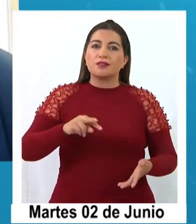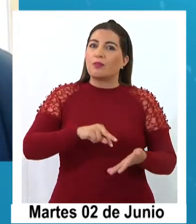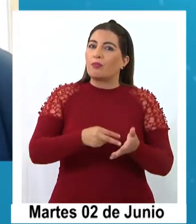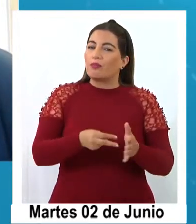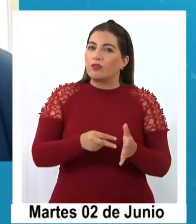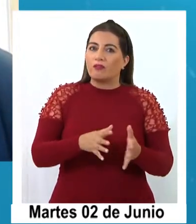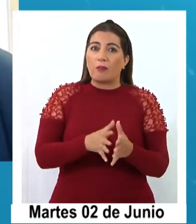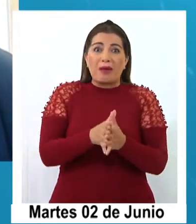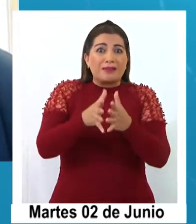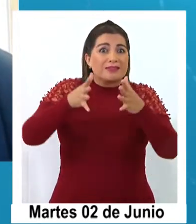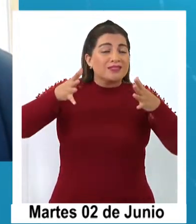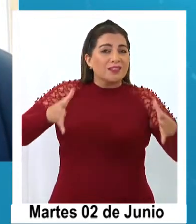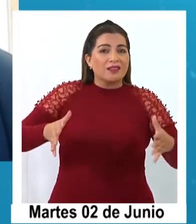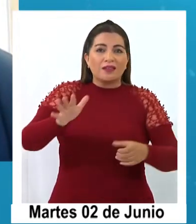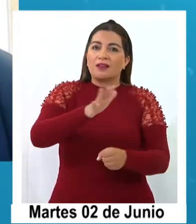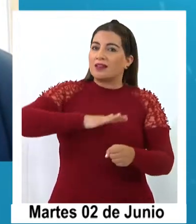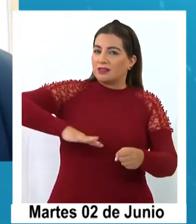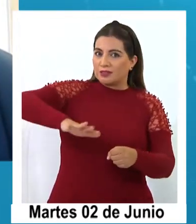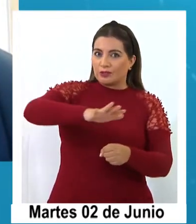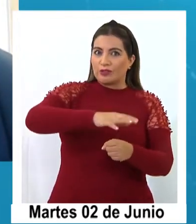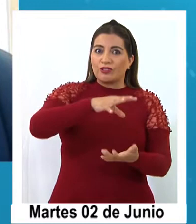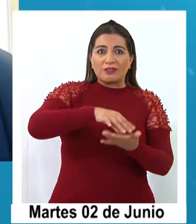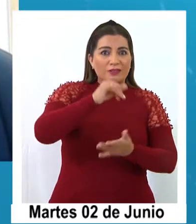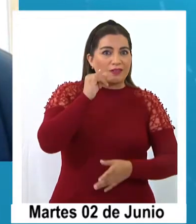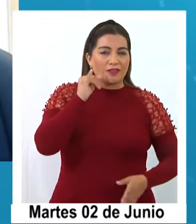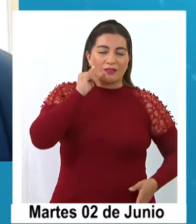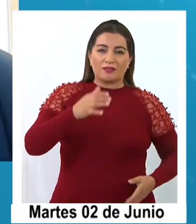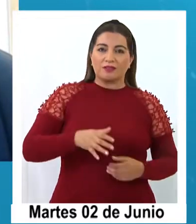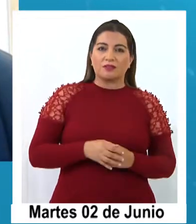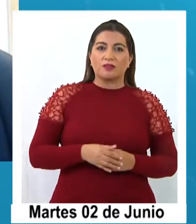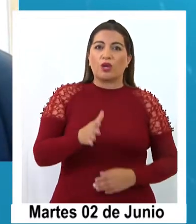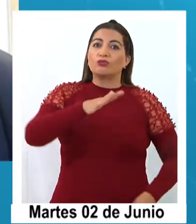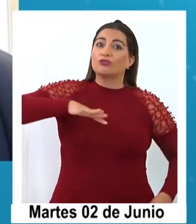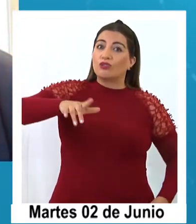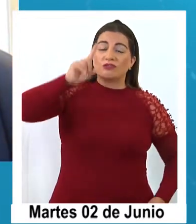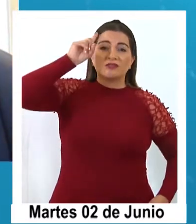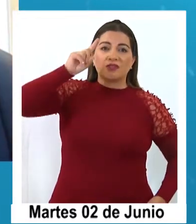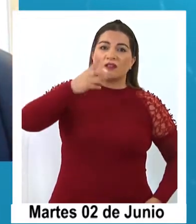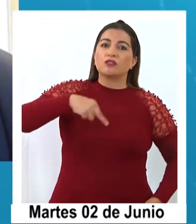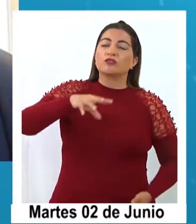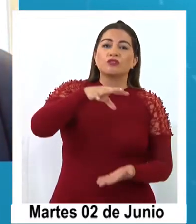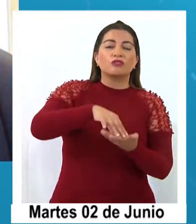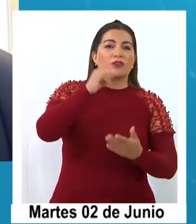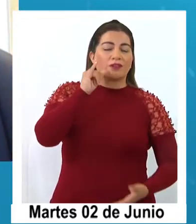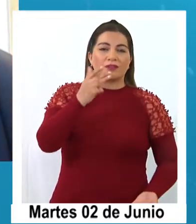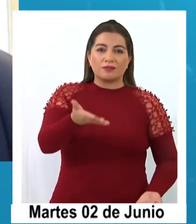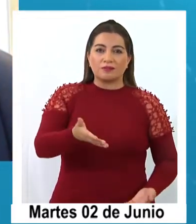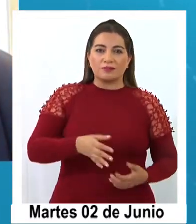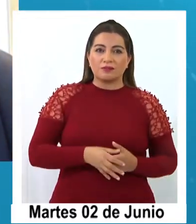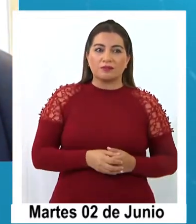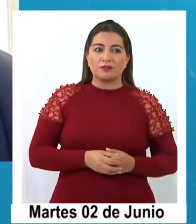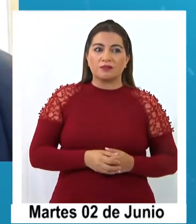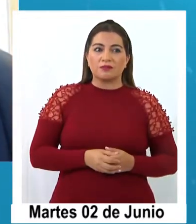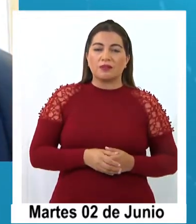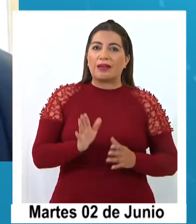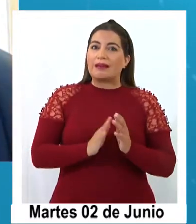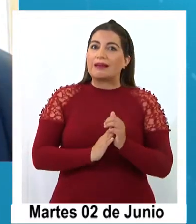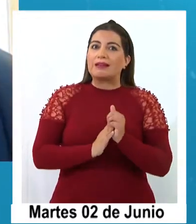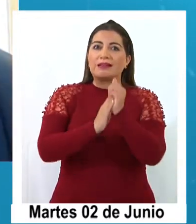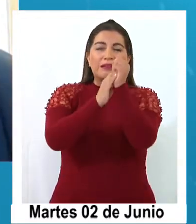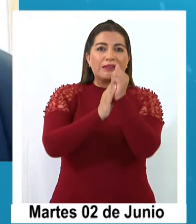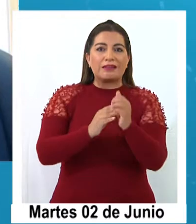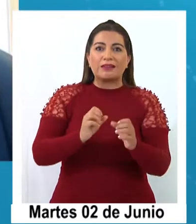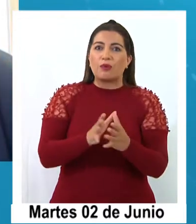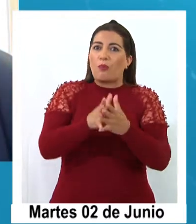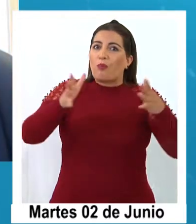afectando de gran medida la situación de la región, que, como todos saben, nosotros como región estamos encabezando los